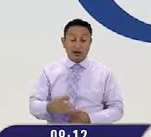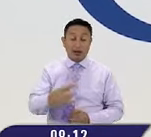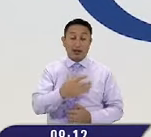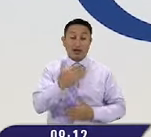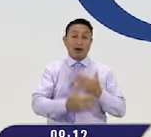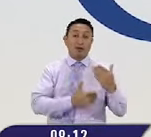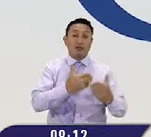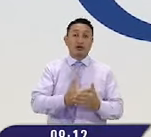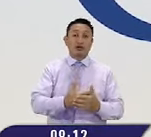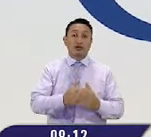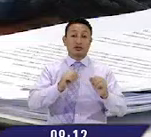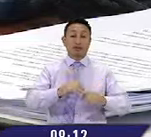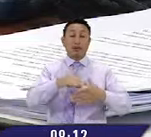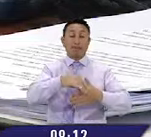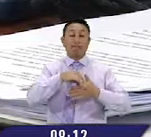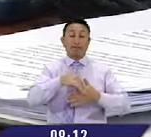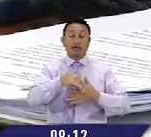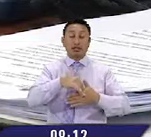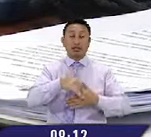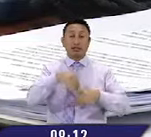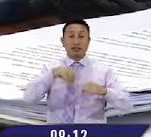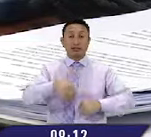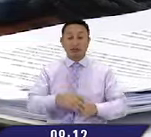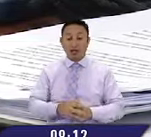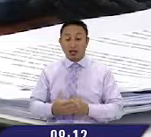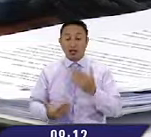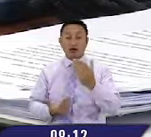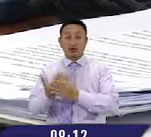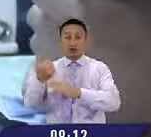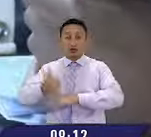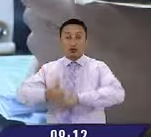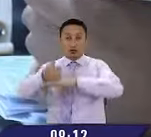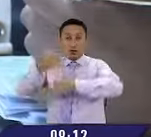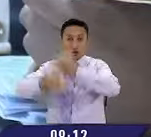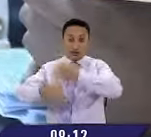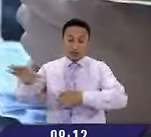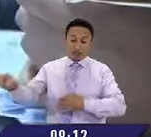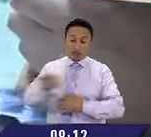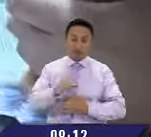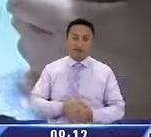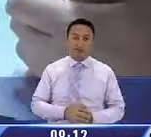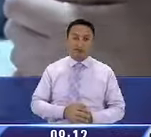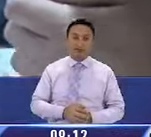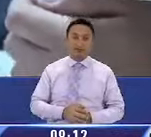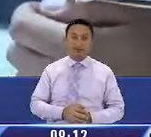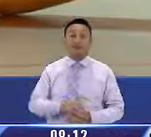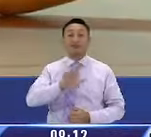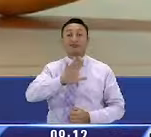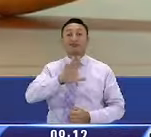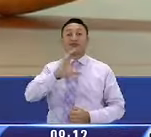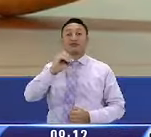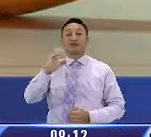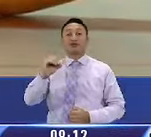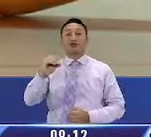procesos de designación pendientes y en plena etapa de desarrollo. Ese es el caso de la selección de 500